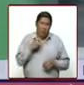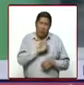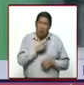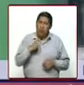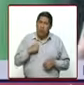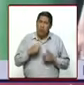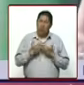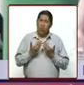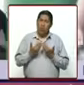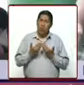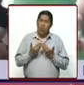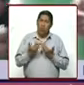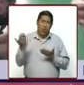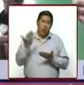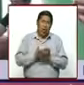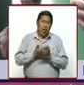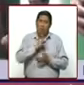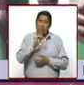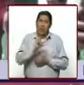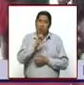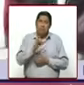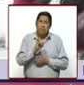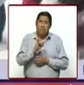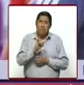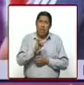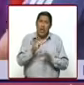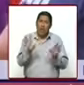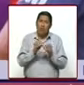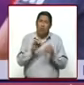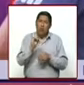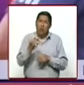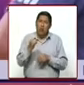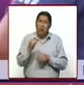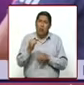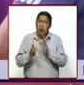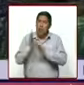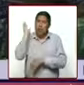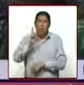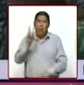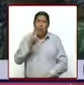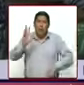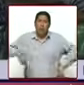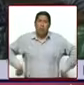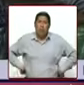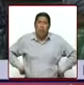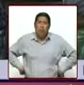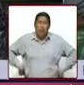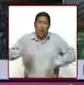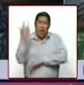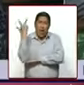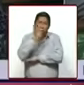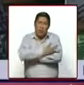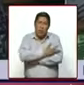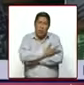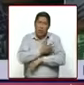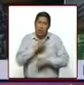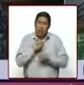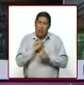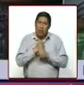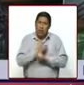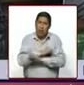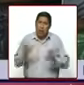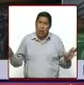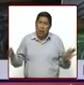cómo sesionan? Llegan el miércoles, sesionan el jueves y se van el viernes. Y por 3 días de trabajo a la semana y